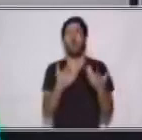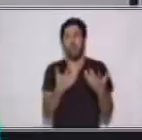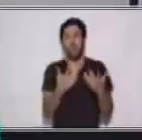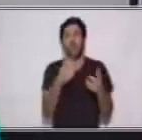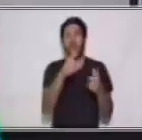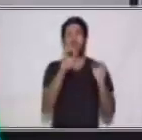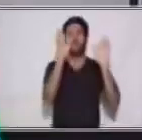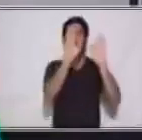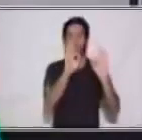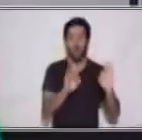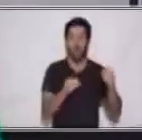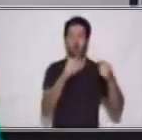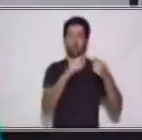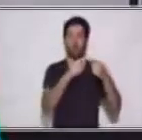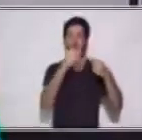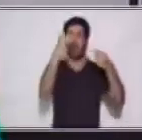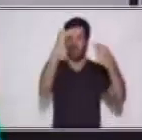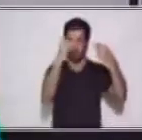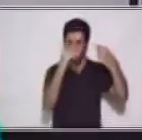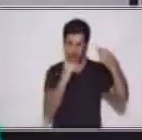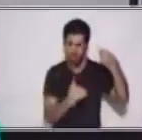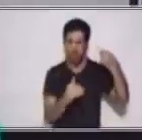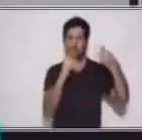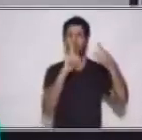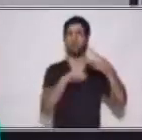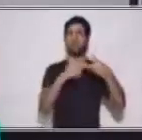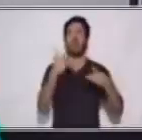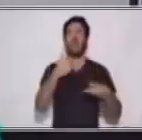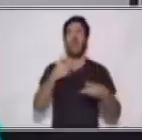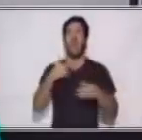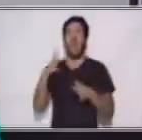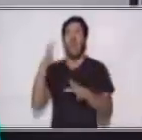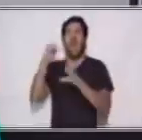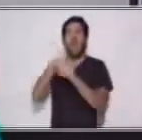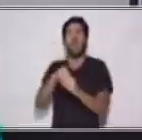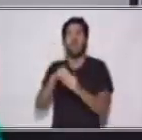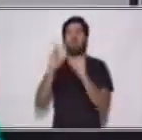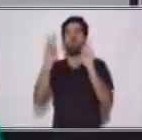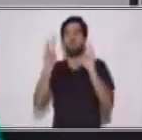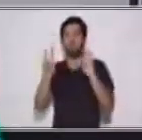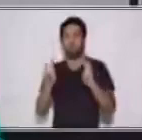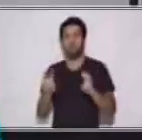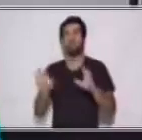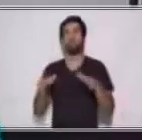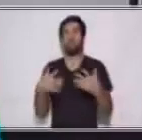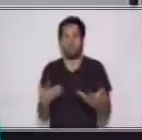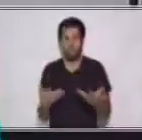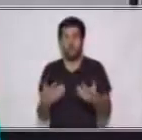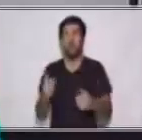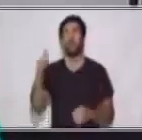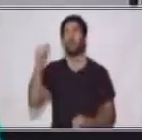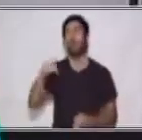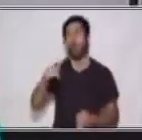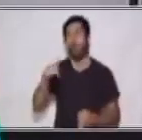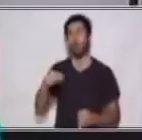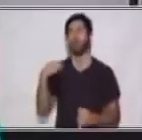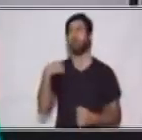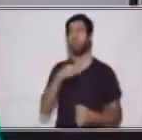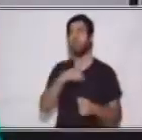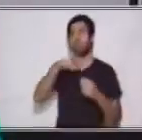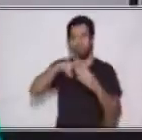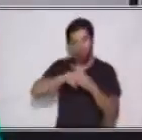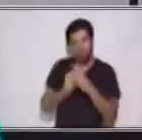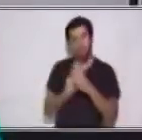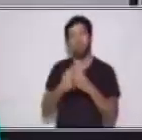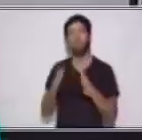sus elementos, qué tipos de tramas compone cada uno de ellos. Y hoy vamos a